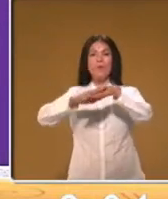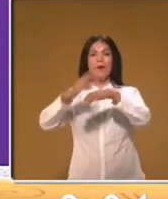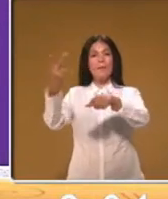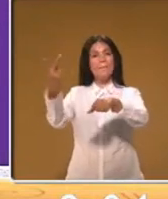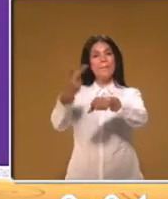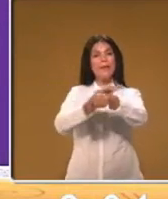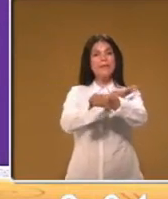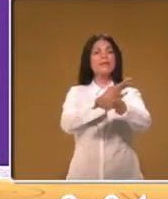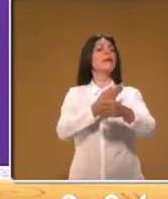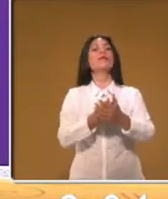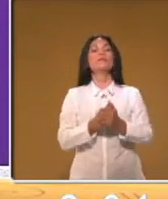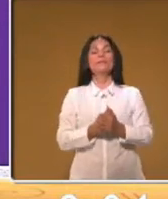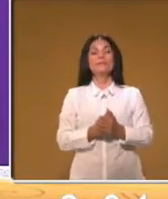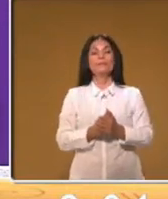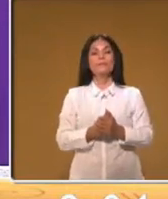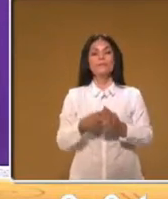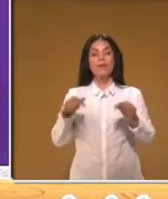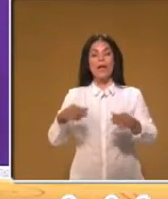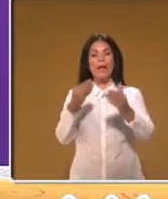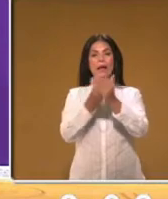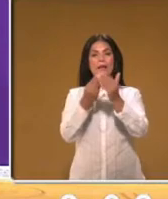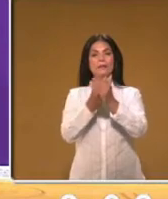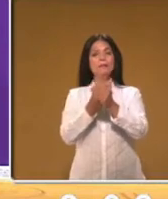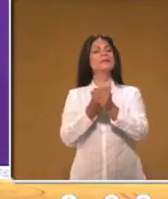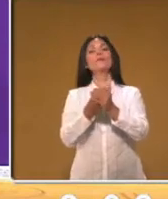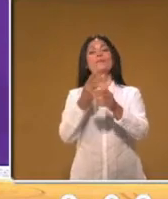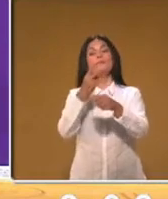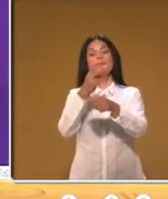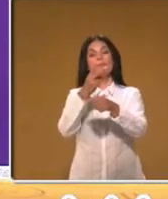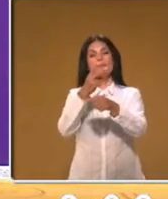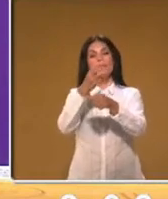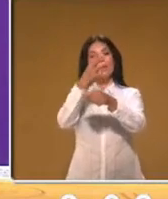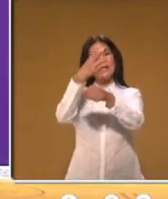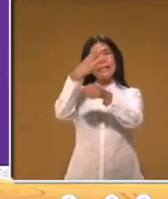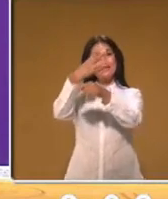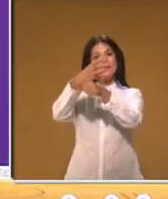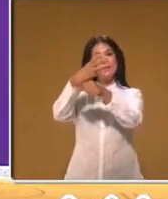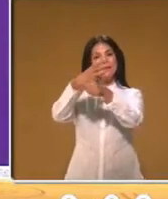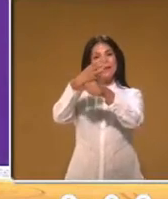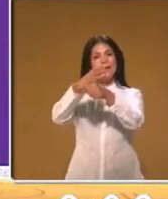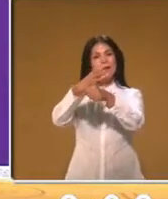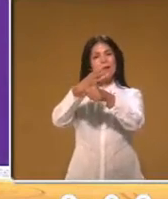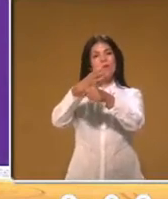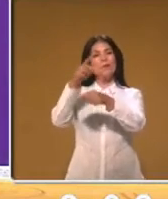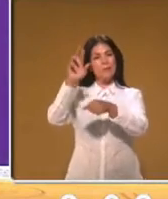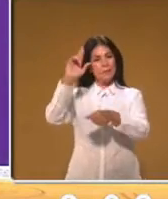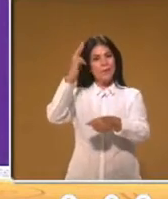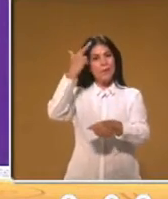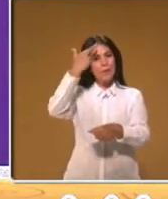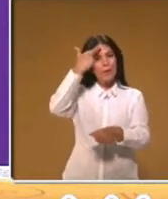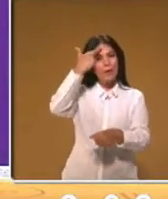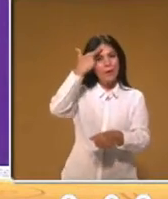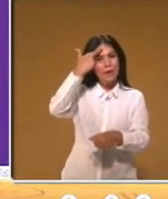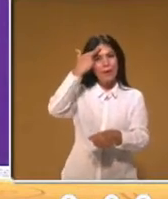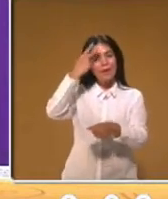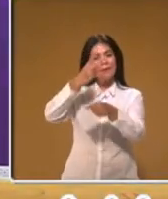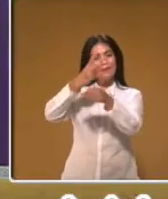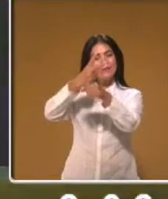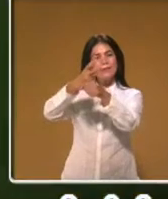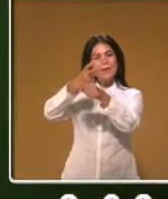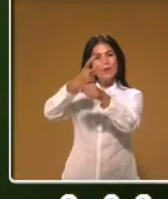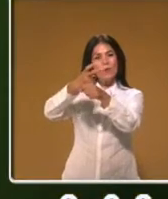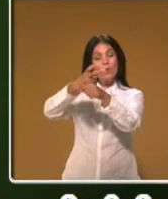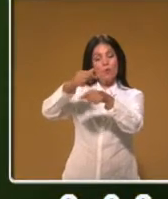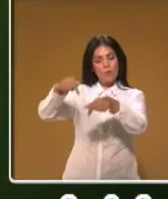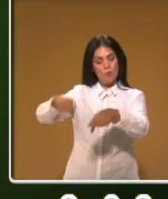clase de matemáticas de tercer grado, que si ustedes recuerdan, es reforzamiento del aprendizaje del segundo grado. Vamos a pasar